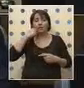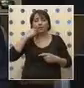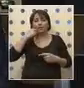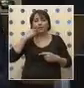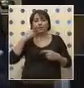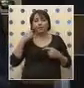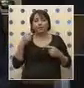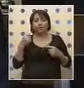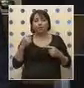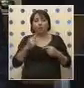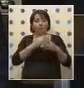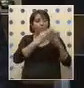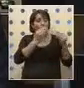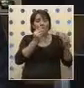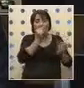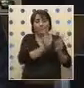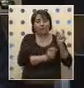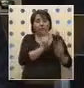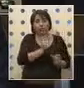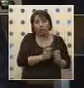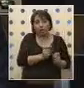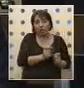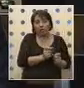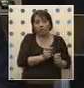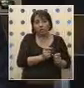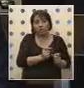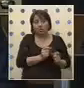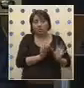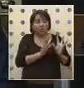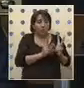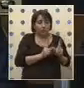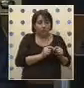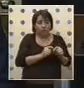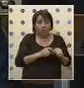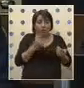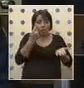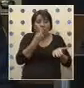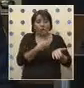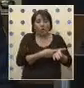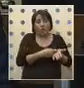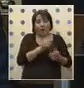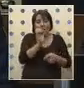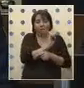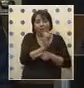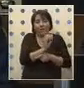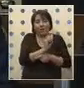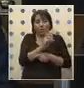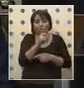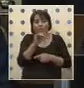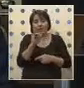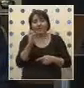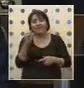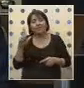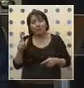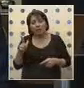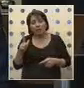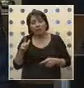tiene en muchos usuarios, modestos usuarios, que han tenido que, obviamente, optar por el uso de vehículos diésel,